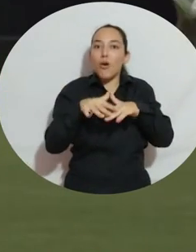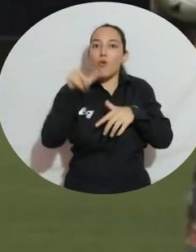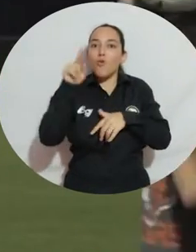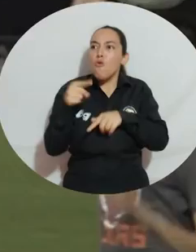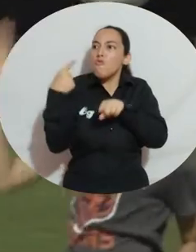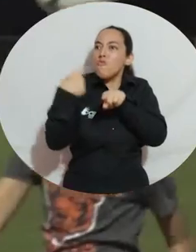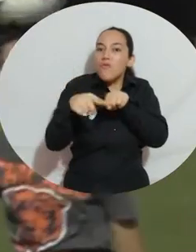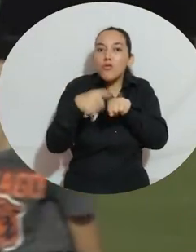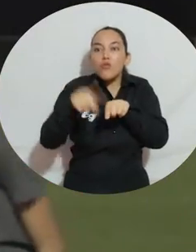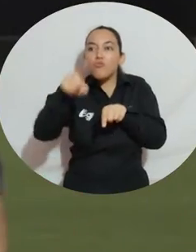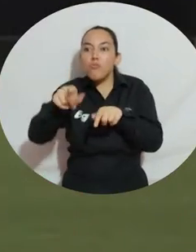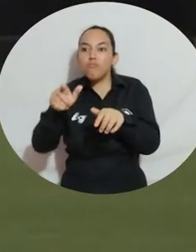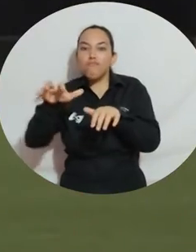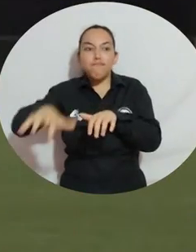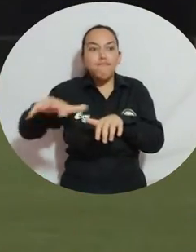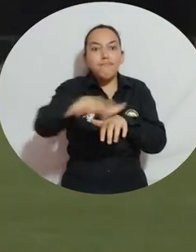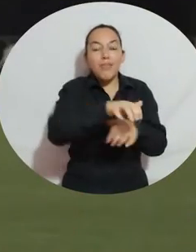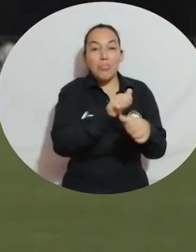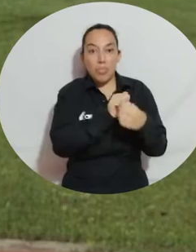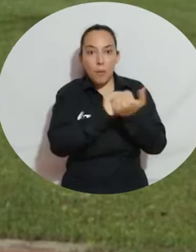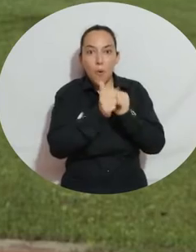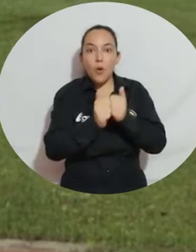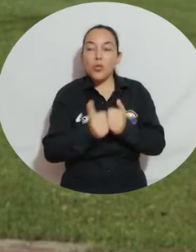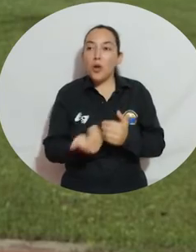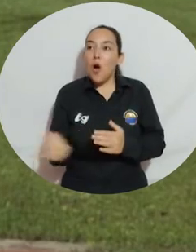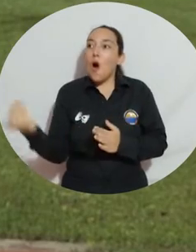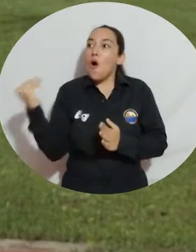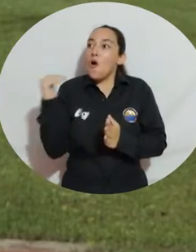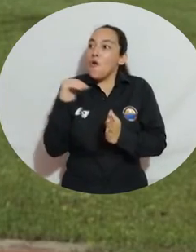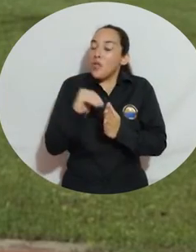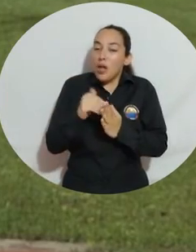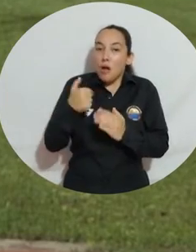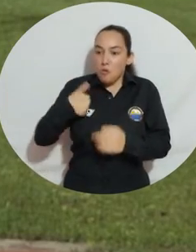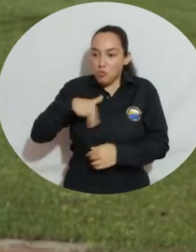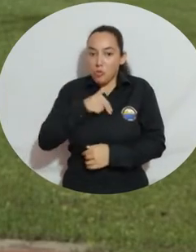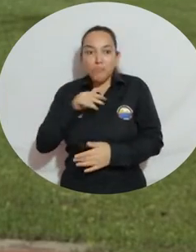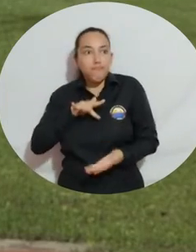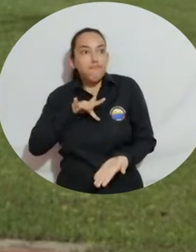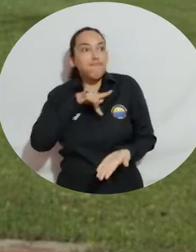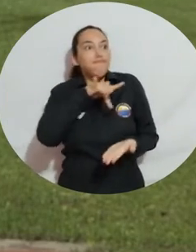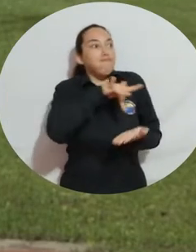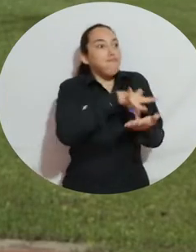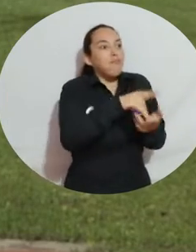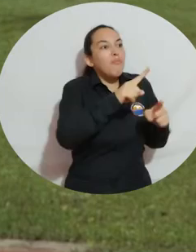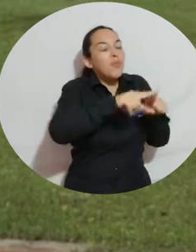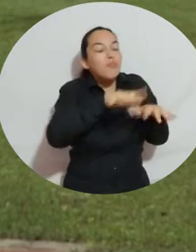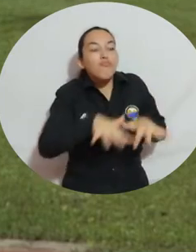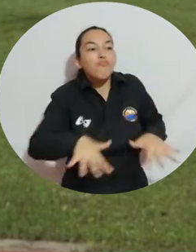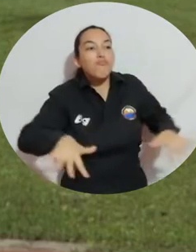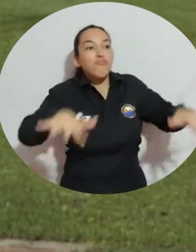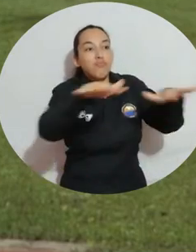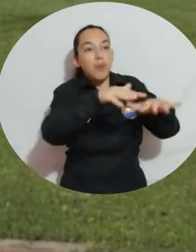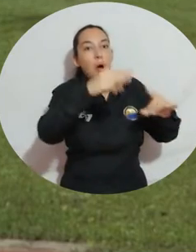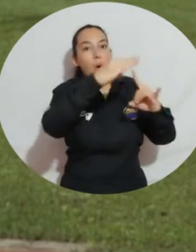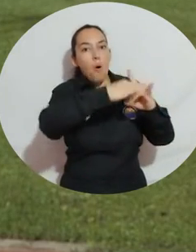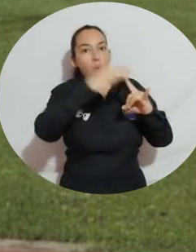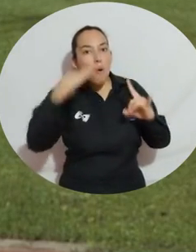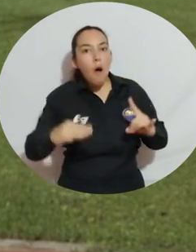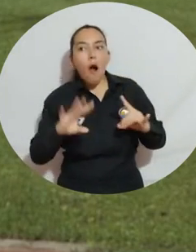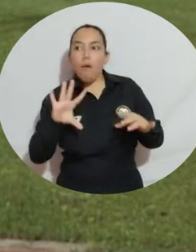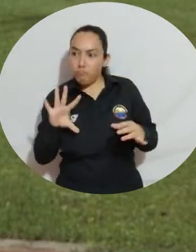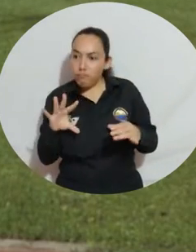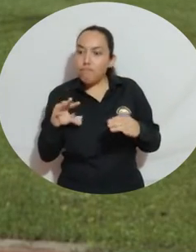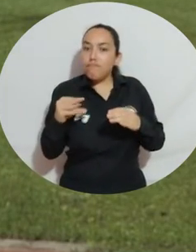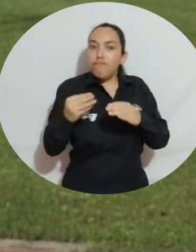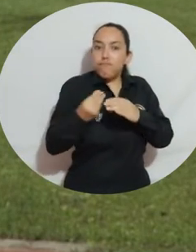disfrutar de sus escenarios deportivos en este caso. Nos permite otra vez volver a los escenarios que la Universidad de Magdalena